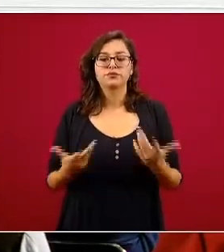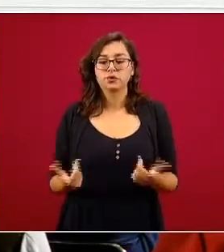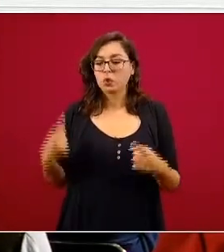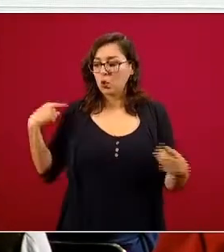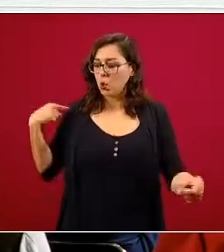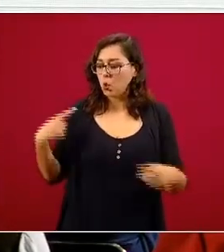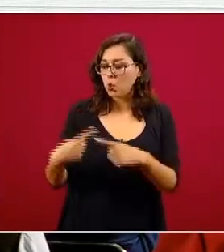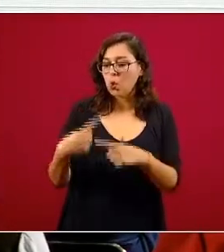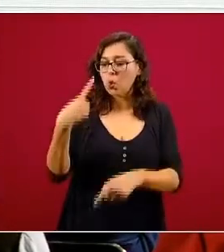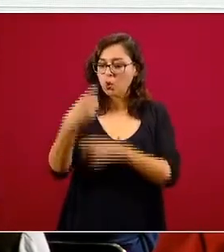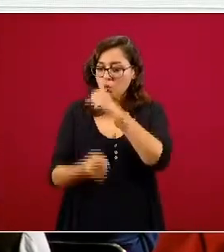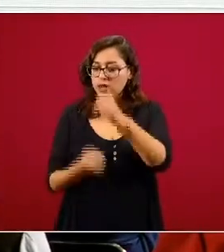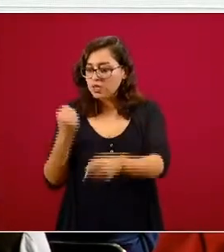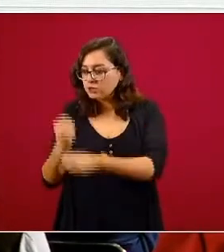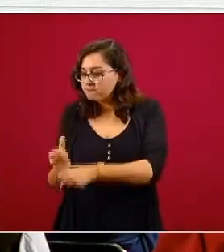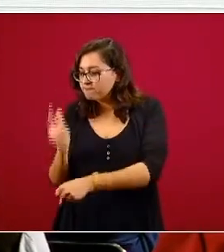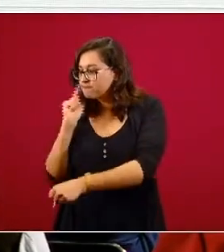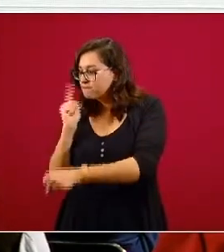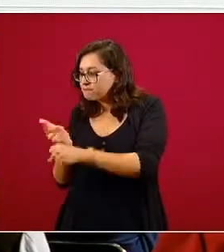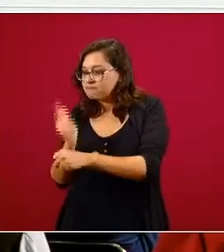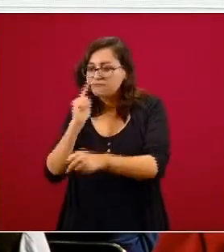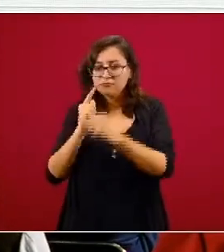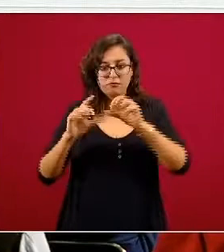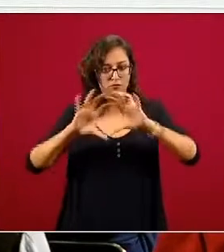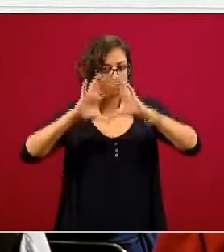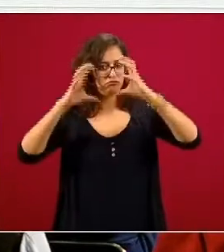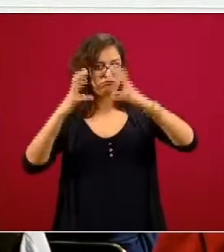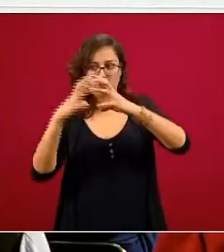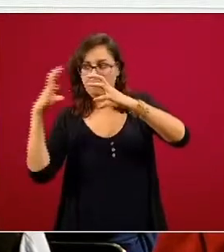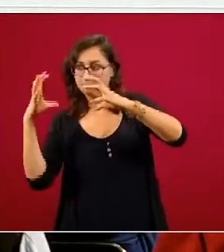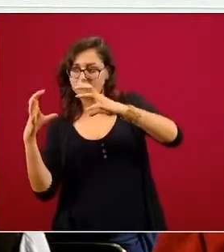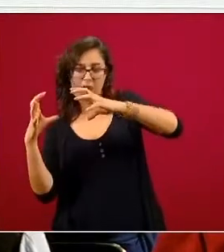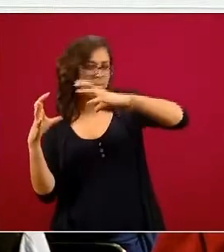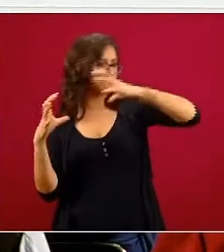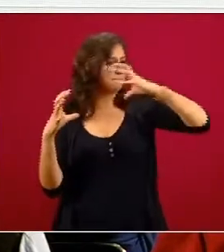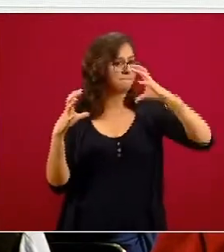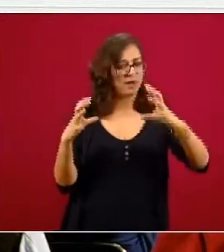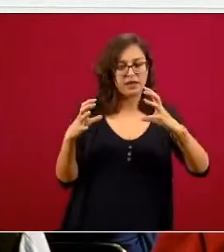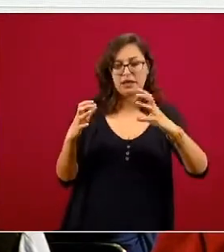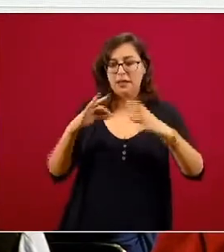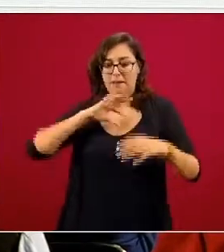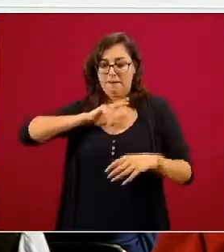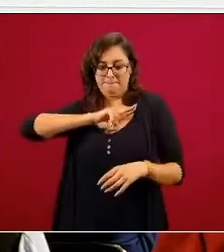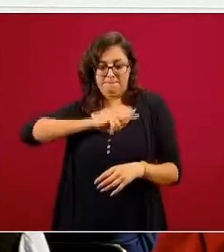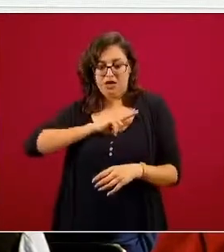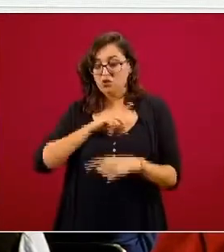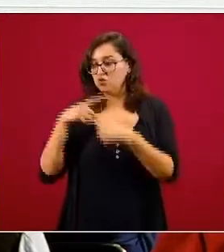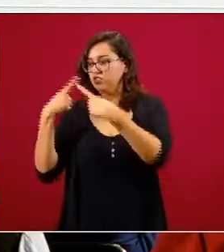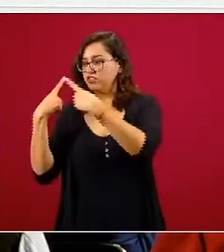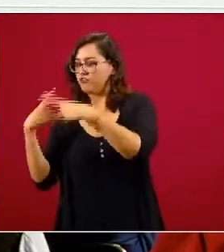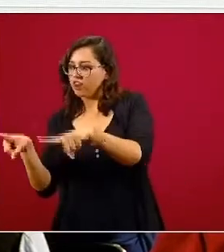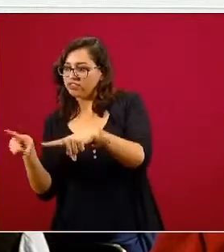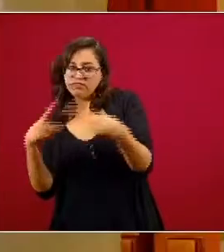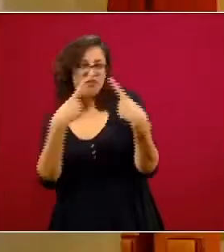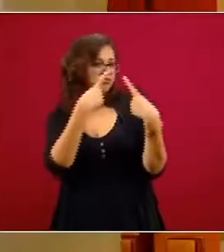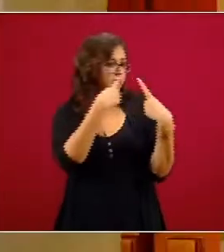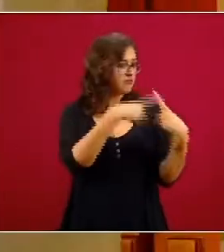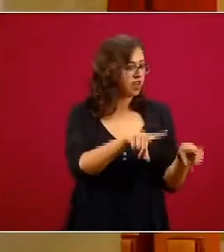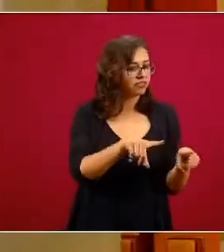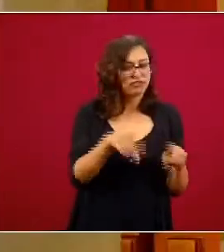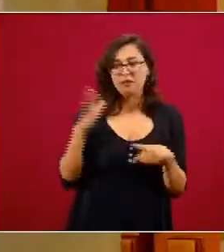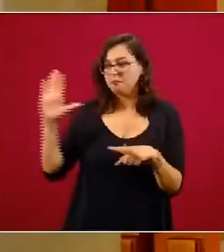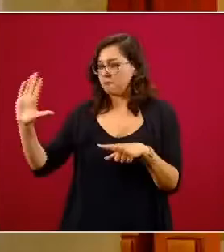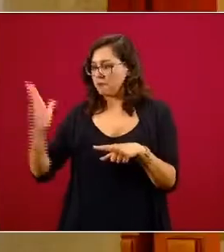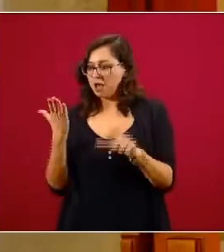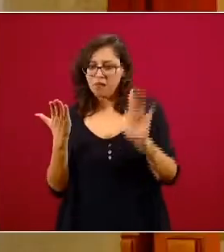detectando para el hemisferio norte y para el hemisferio sur. Y hay un repertorio distinto de virus de influenza que son relevantes en cada